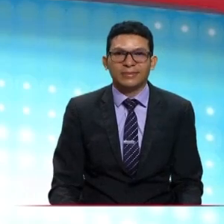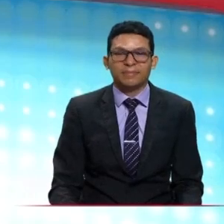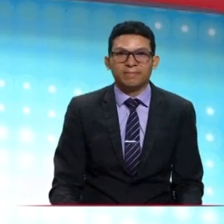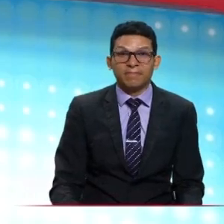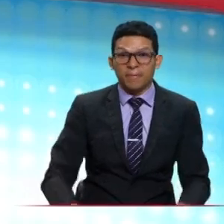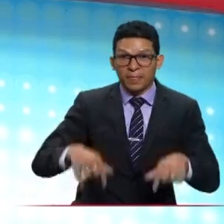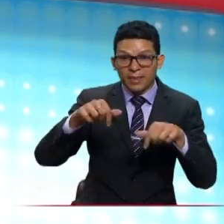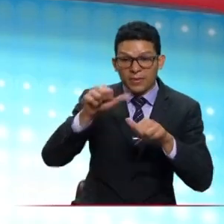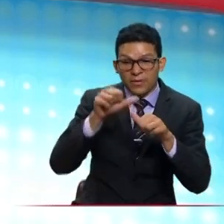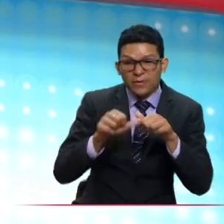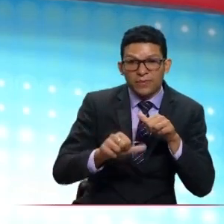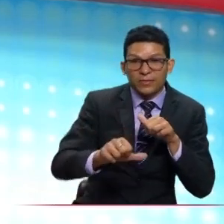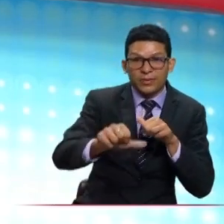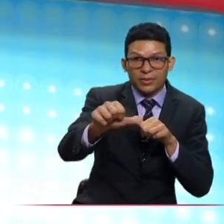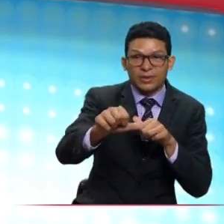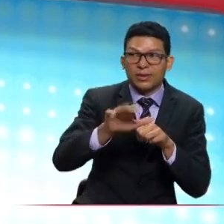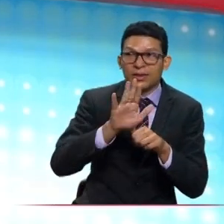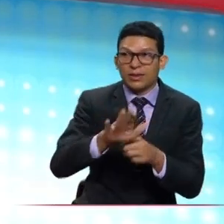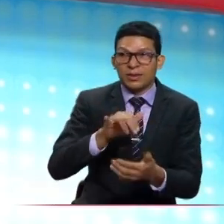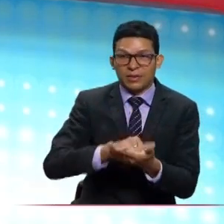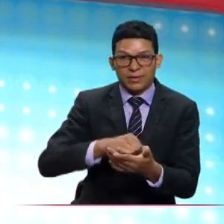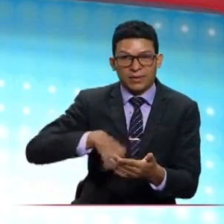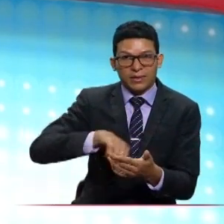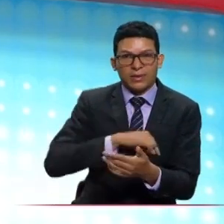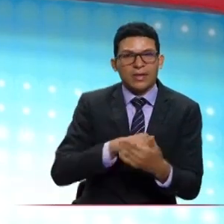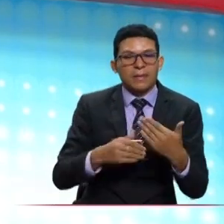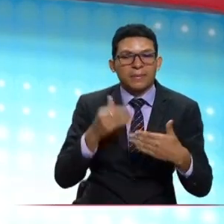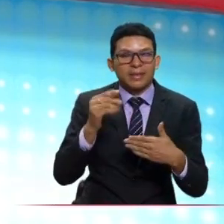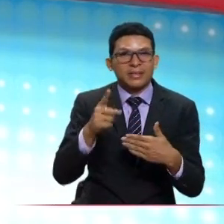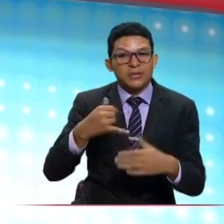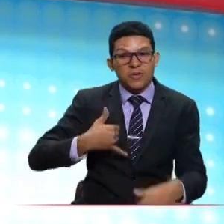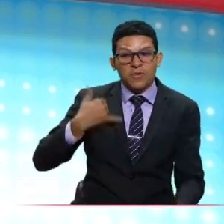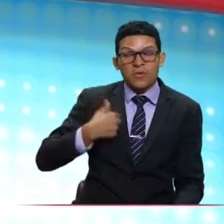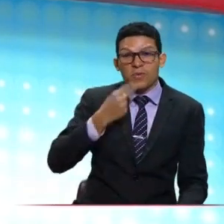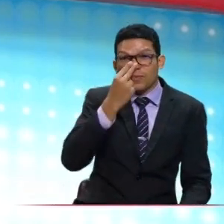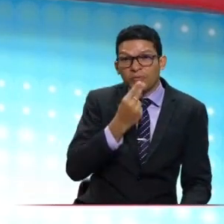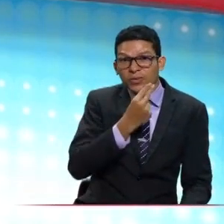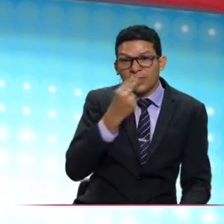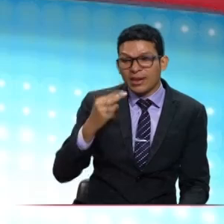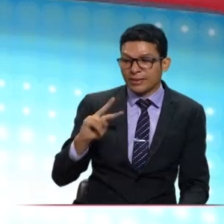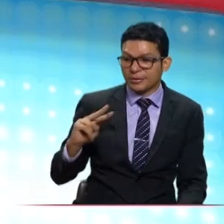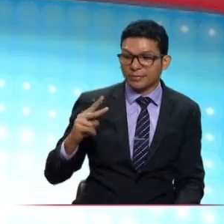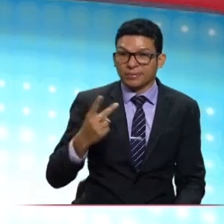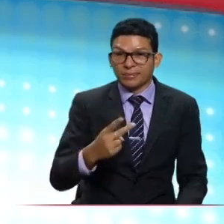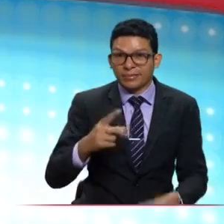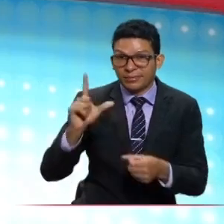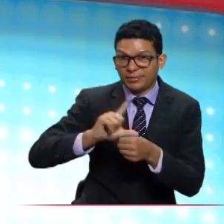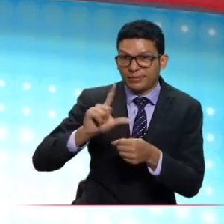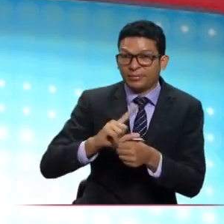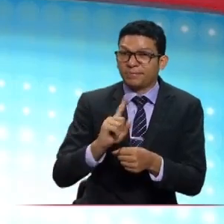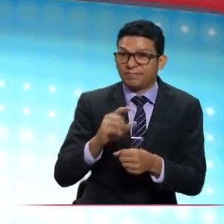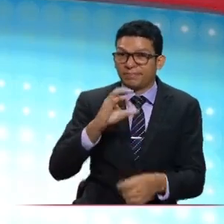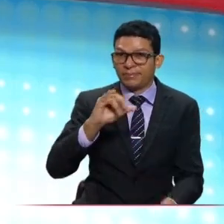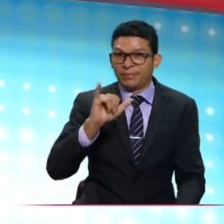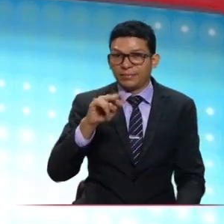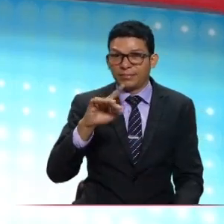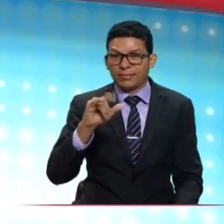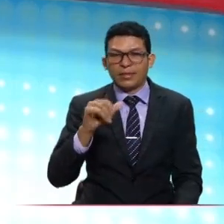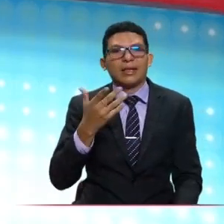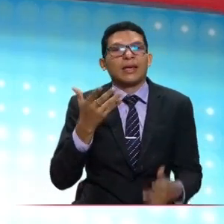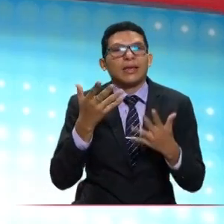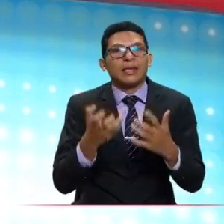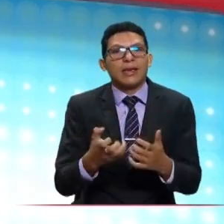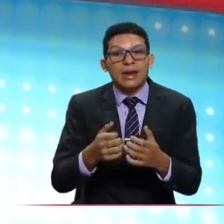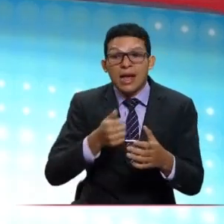Hoy en Huella Sostenible les contamos de una iniciativa de jóvenes que están comprometidos con la transformación local, Cindy, y que busca llevar filtros